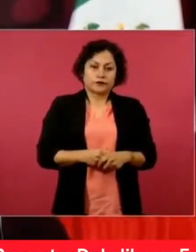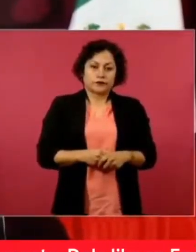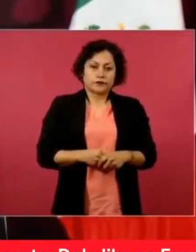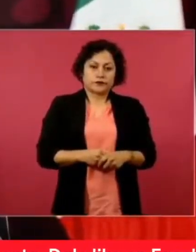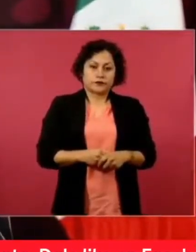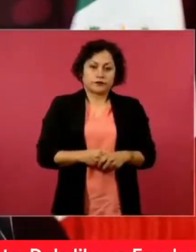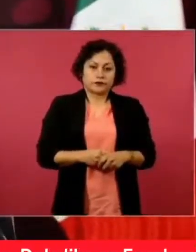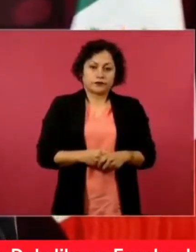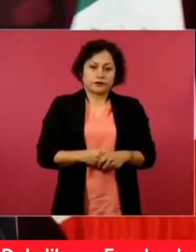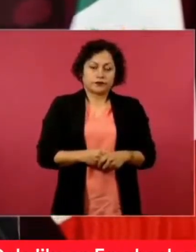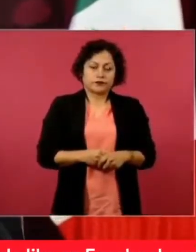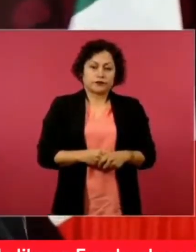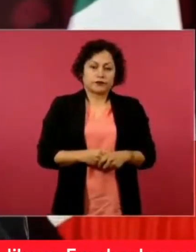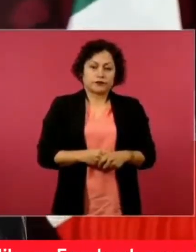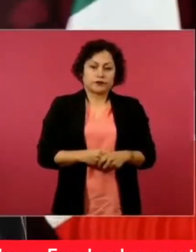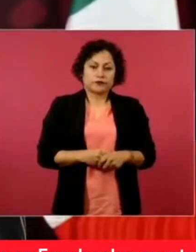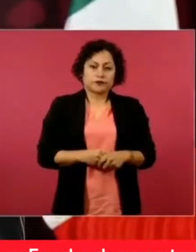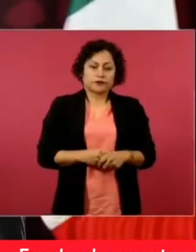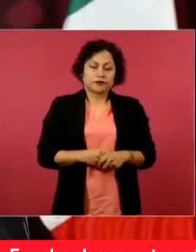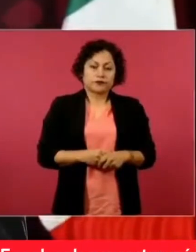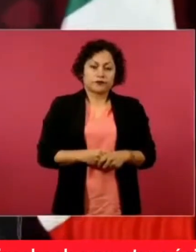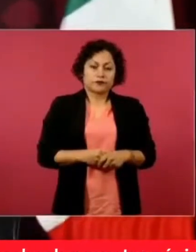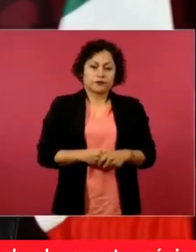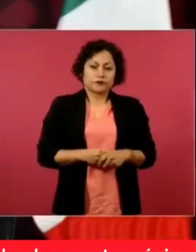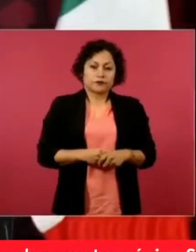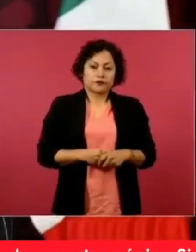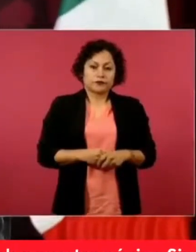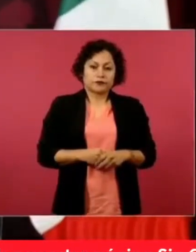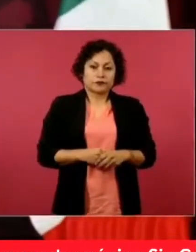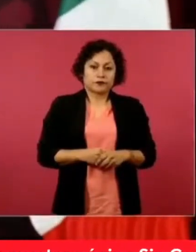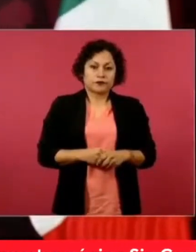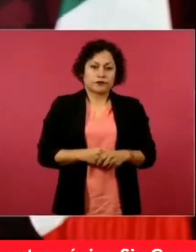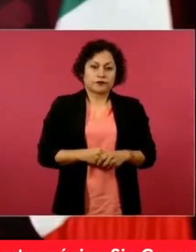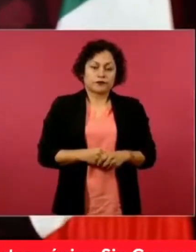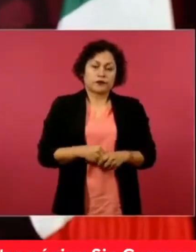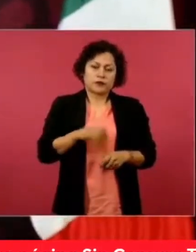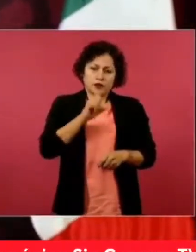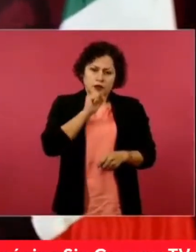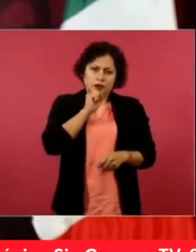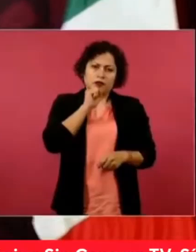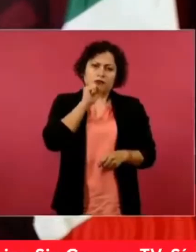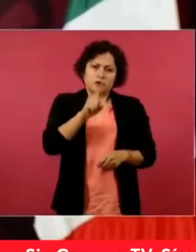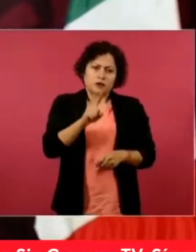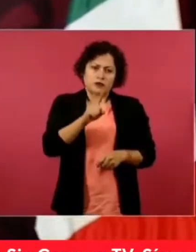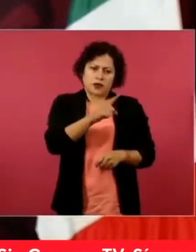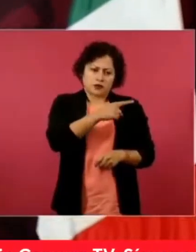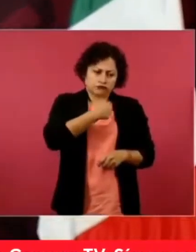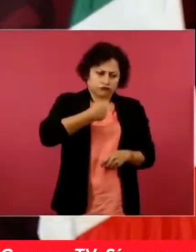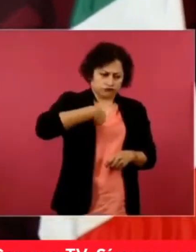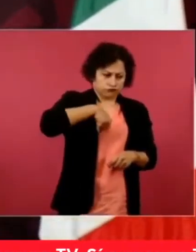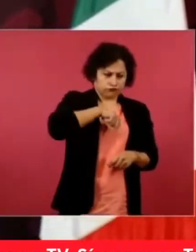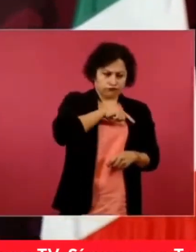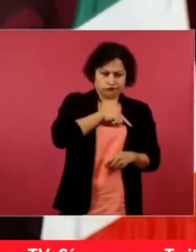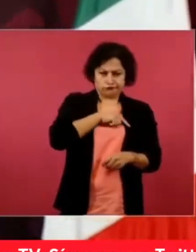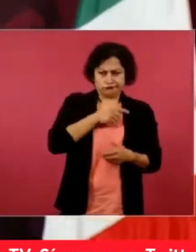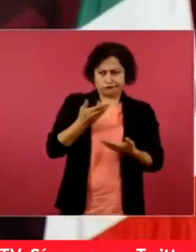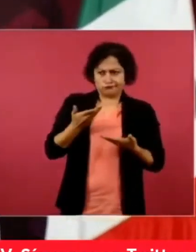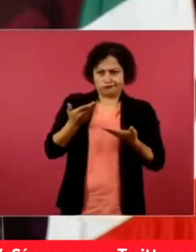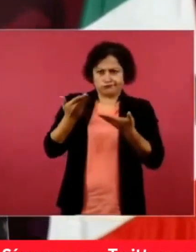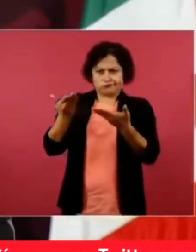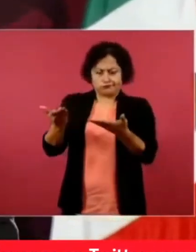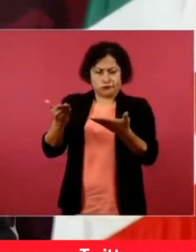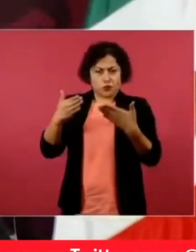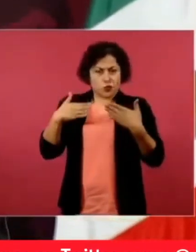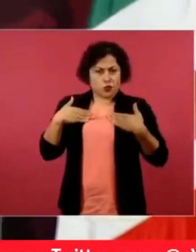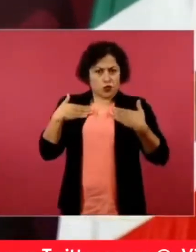toda la confianza, ¿no?, que tenemos a Claudia Sheinbaum, por